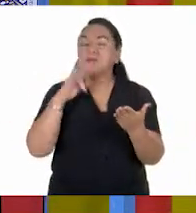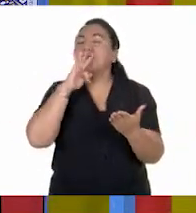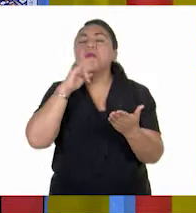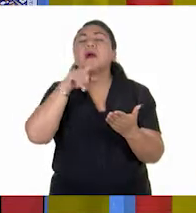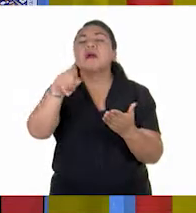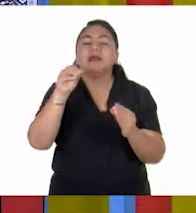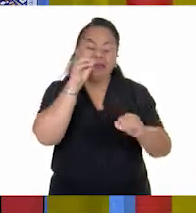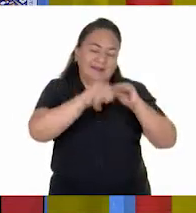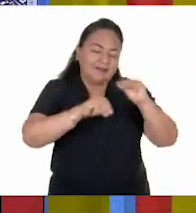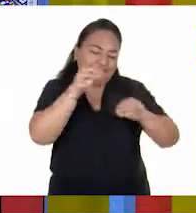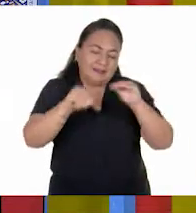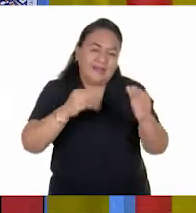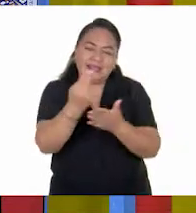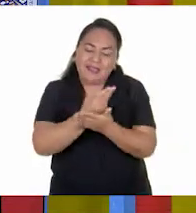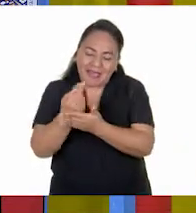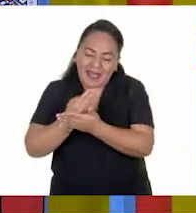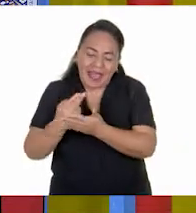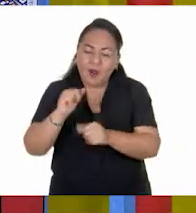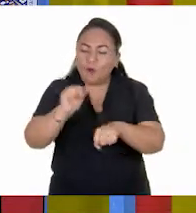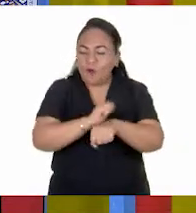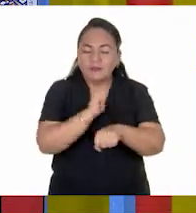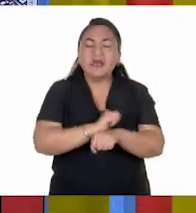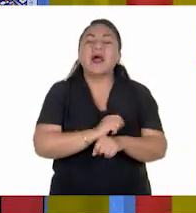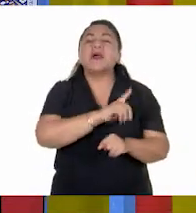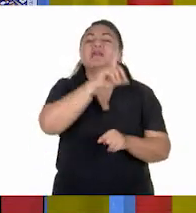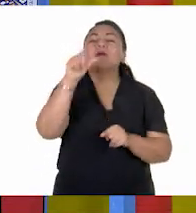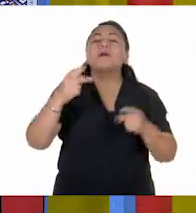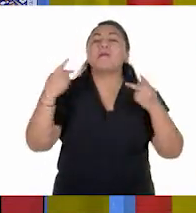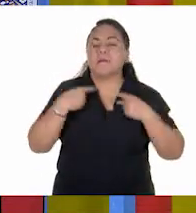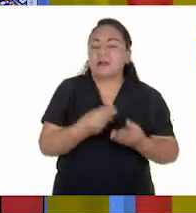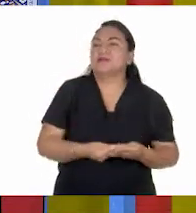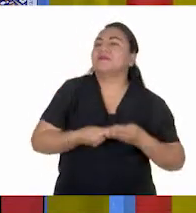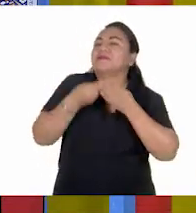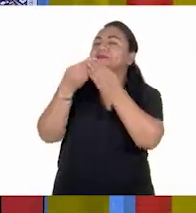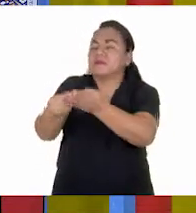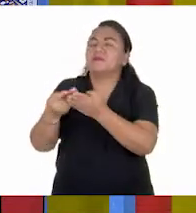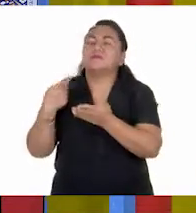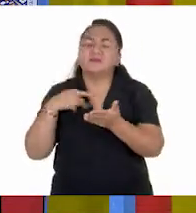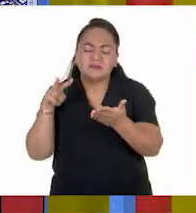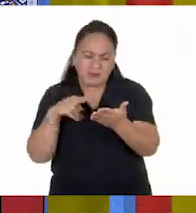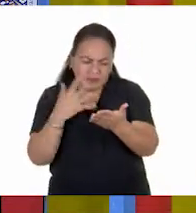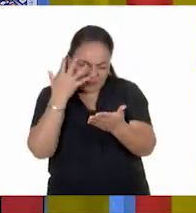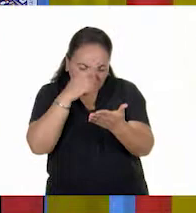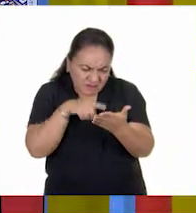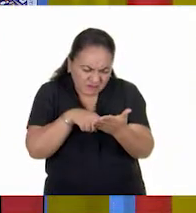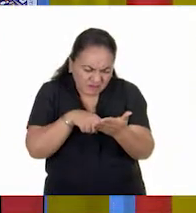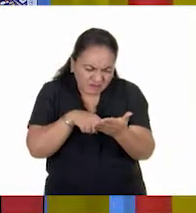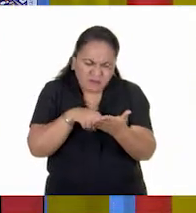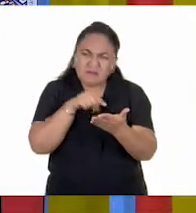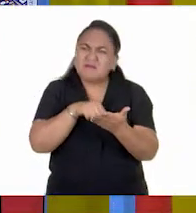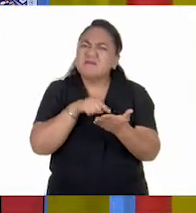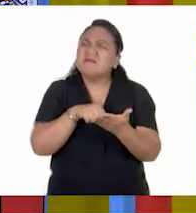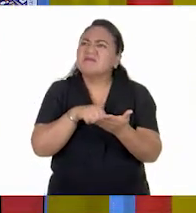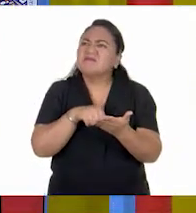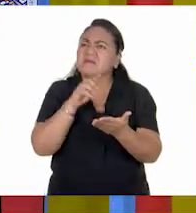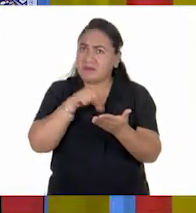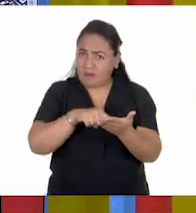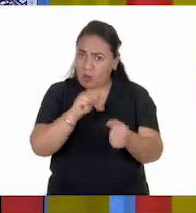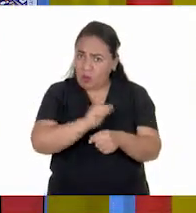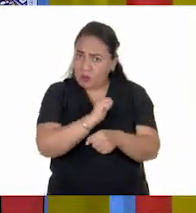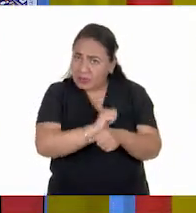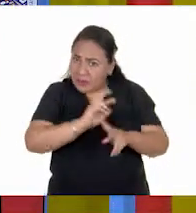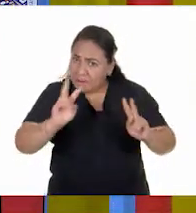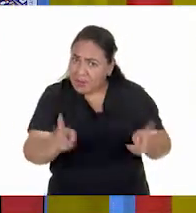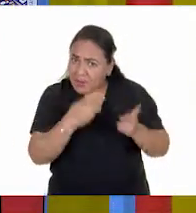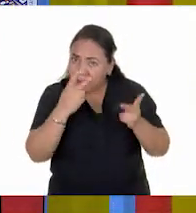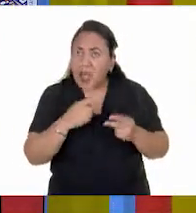ustedes representan un coche y las personas se confunden y piensan que van a encontrar un lugar donde venden autos.